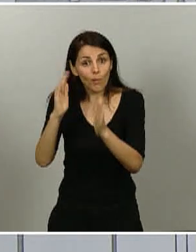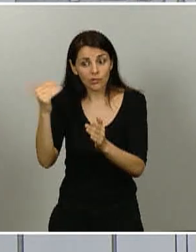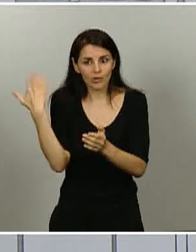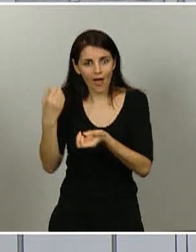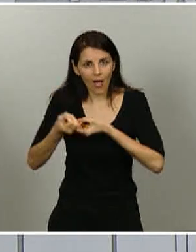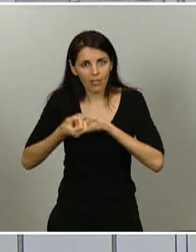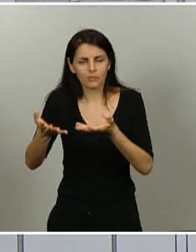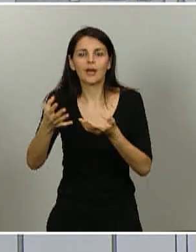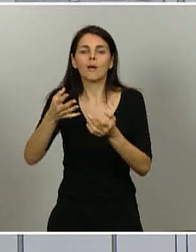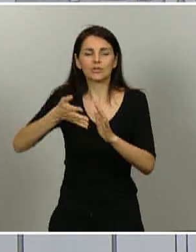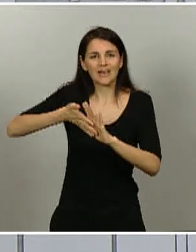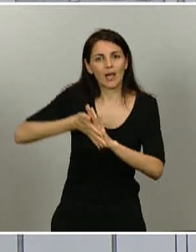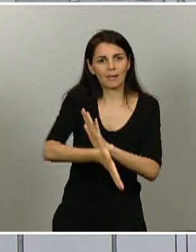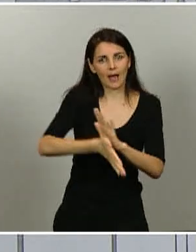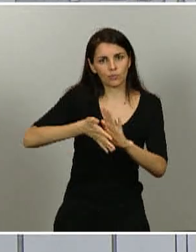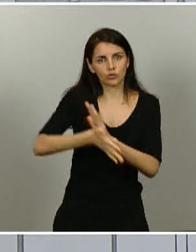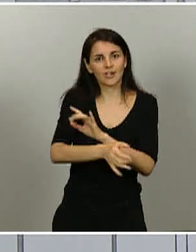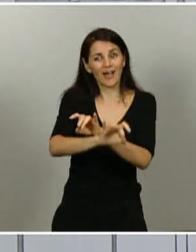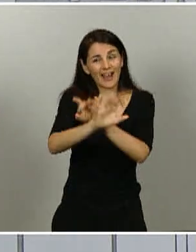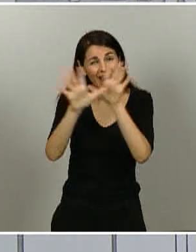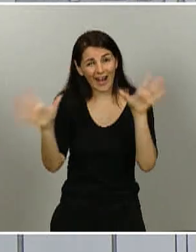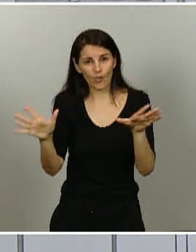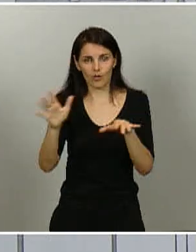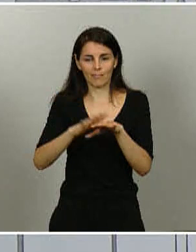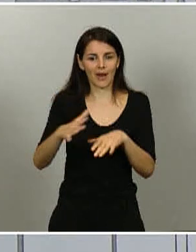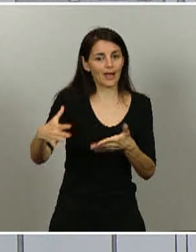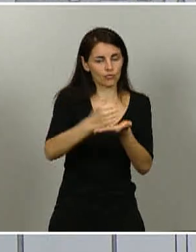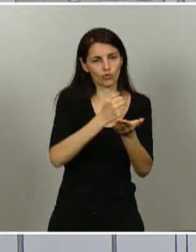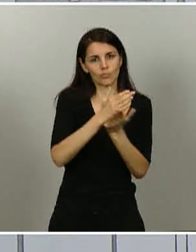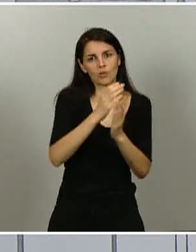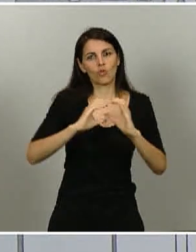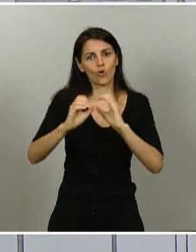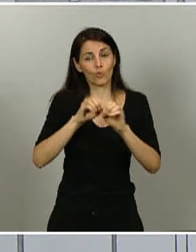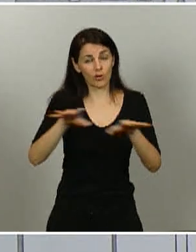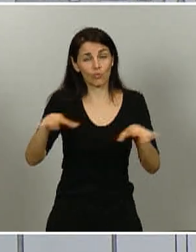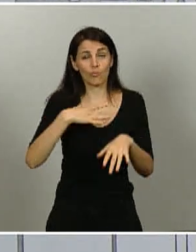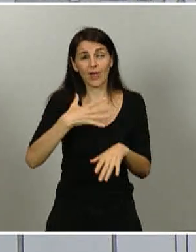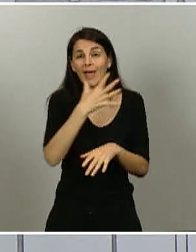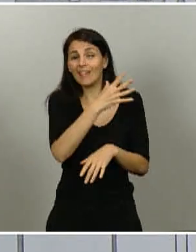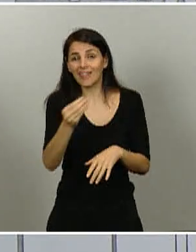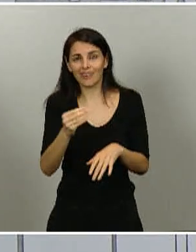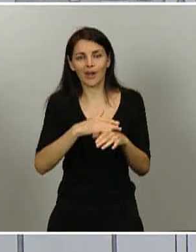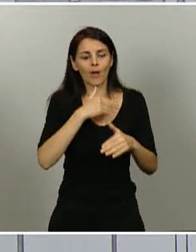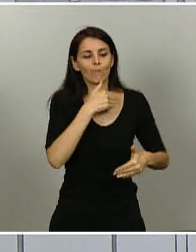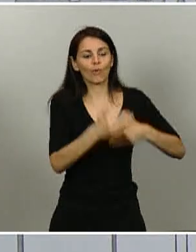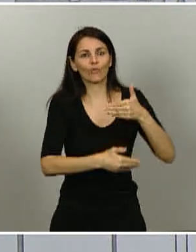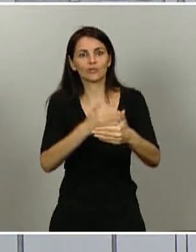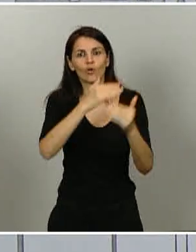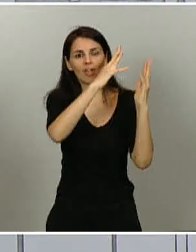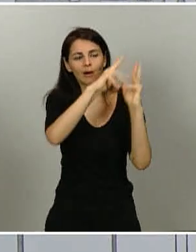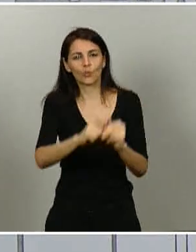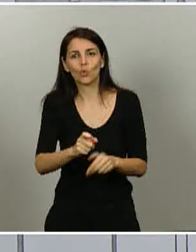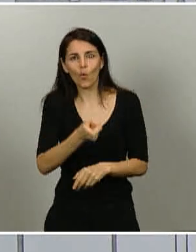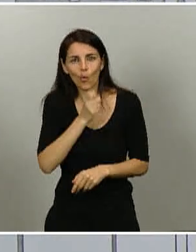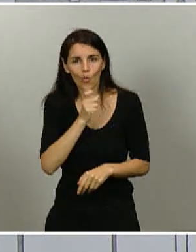sé exactamente con qué formato, para que todos los medios de comunicación puedan entender bien todo el proceso y todo lo que está sucediendo y pueda suceder con